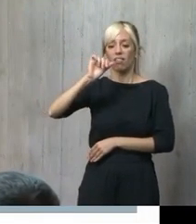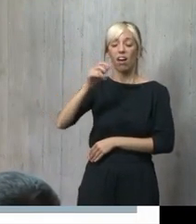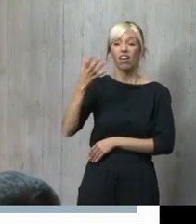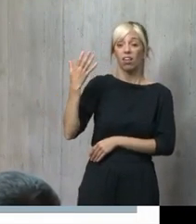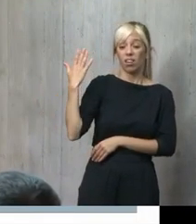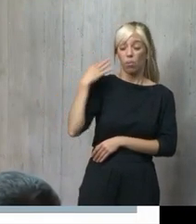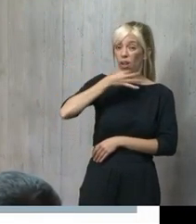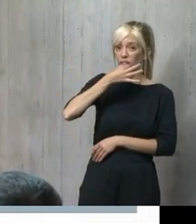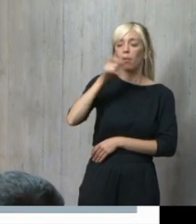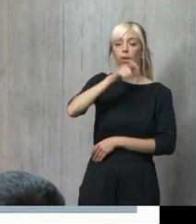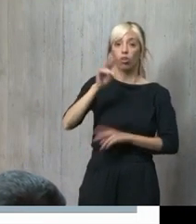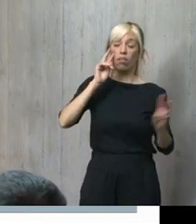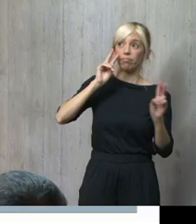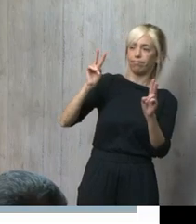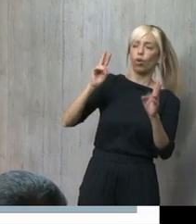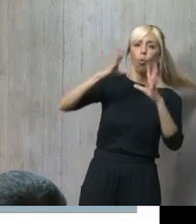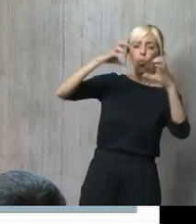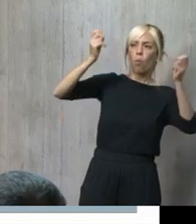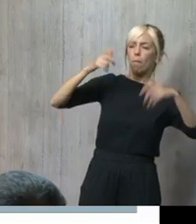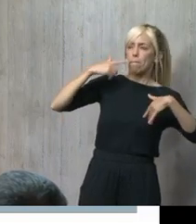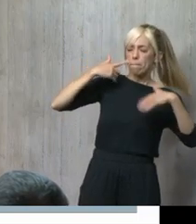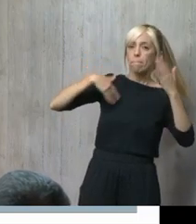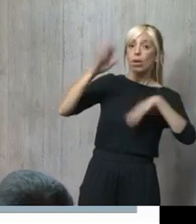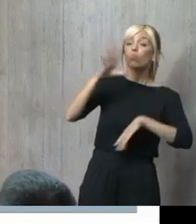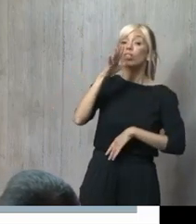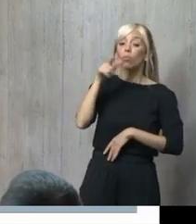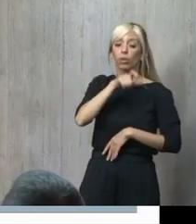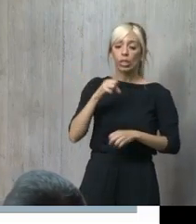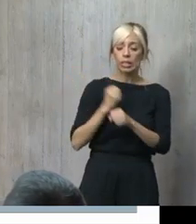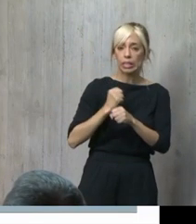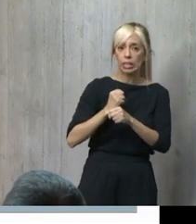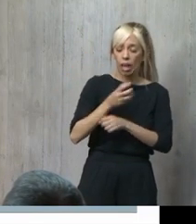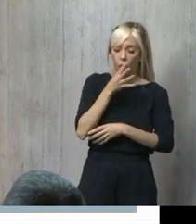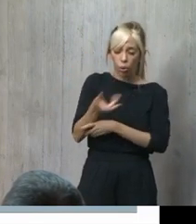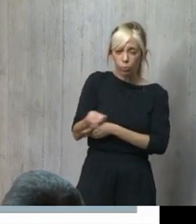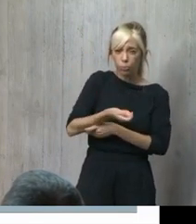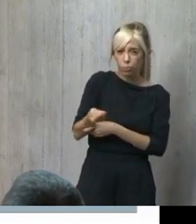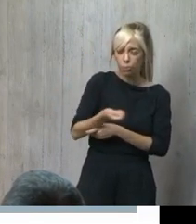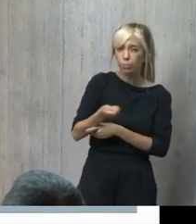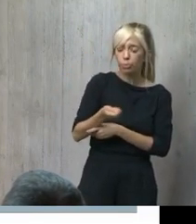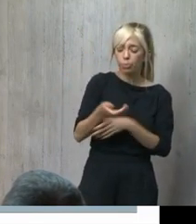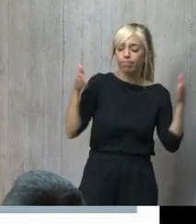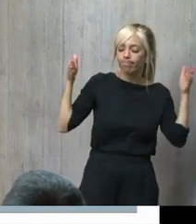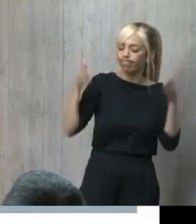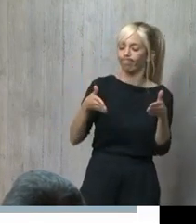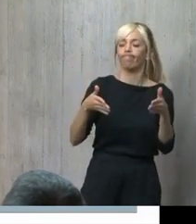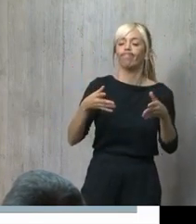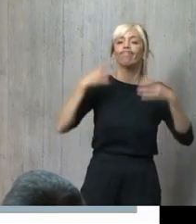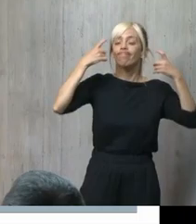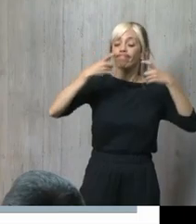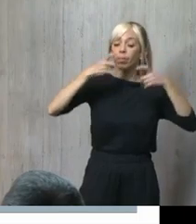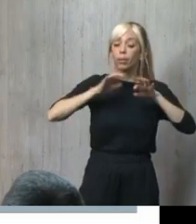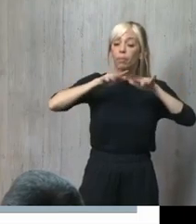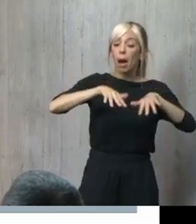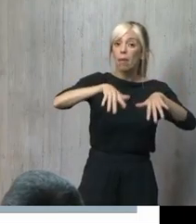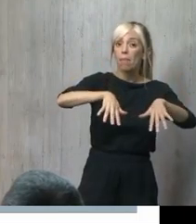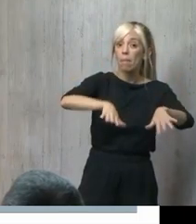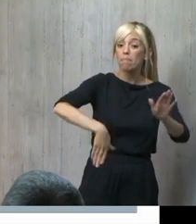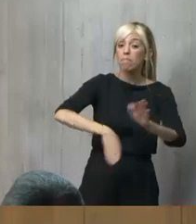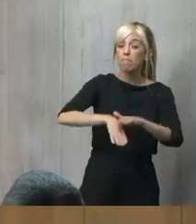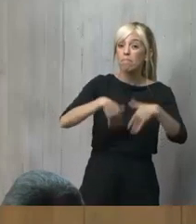la población un incremento del humo, porque las operaciones lo que intentaron fue asegurar que no siguieran bajando ese